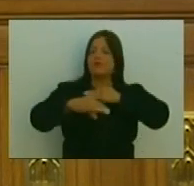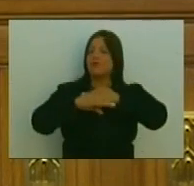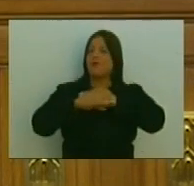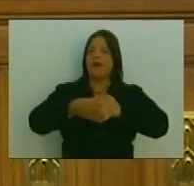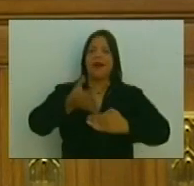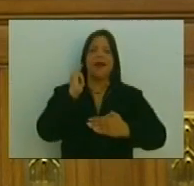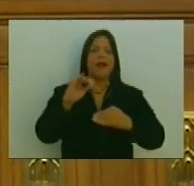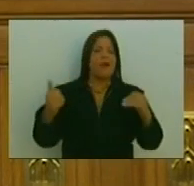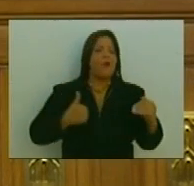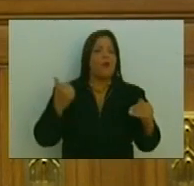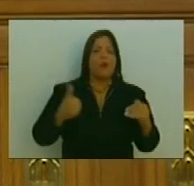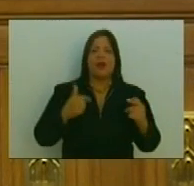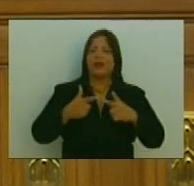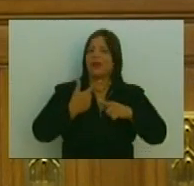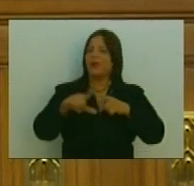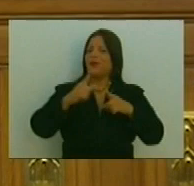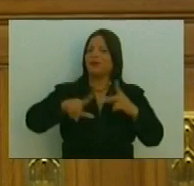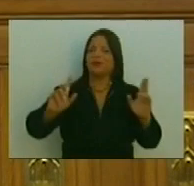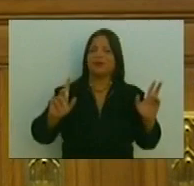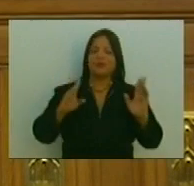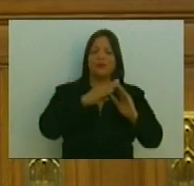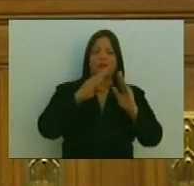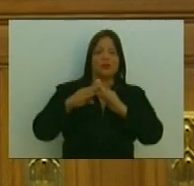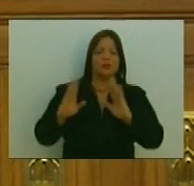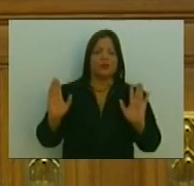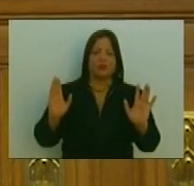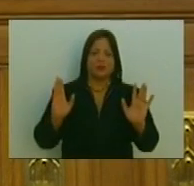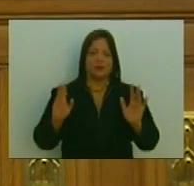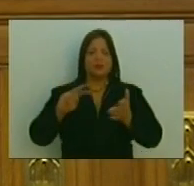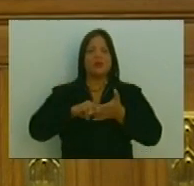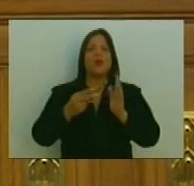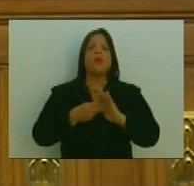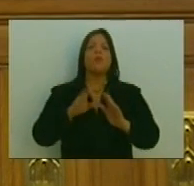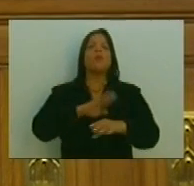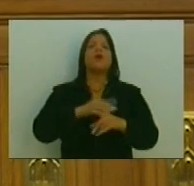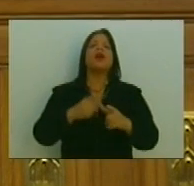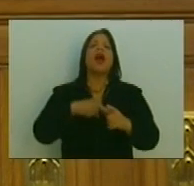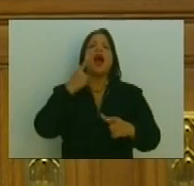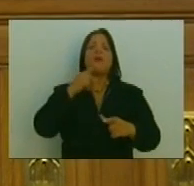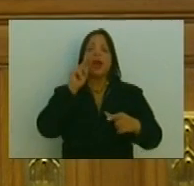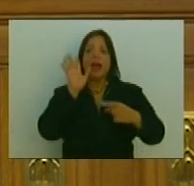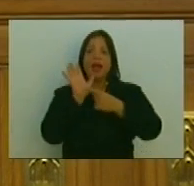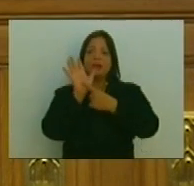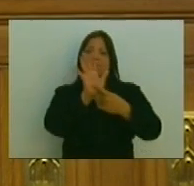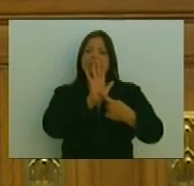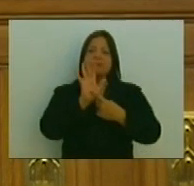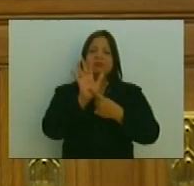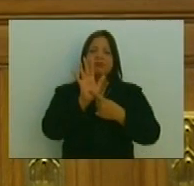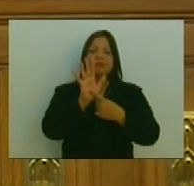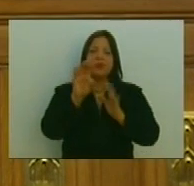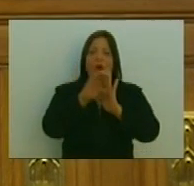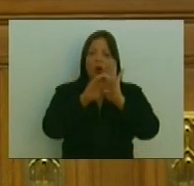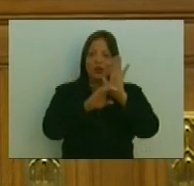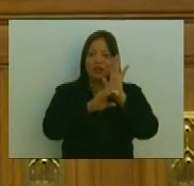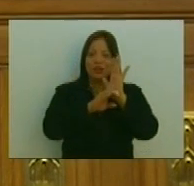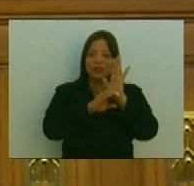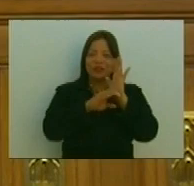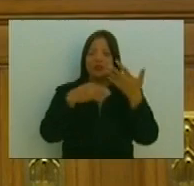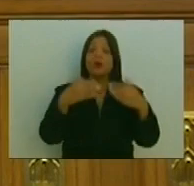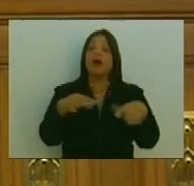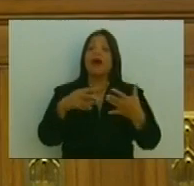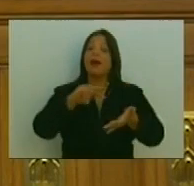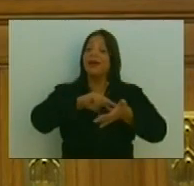como cualquier otro ciudadano y ciudadano. Porque hablar de la visibilización a través de una constitución es